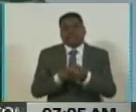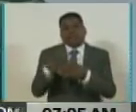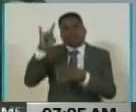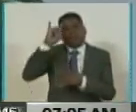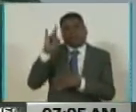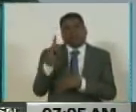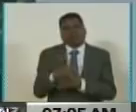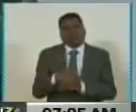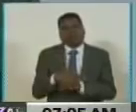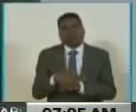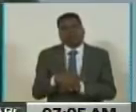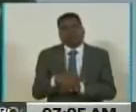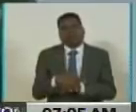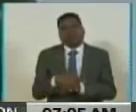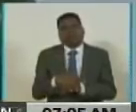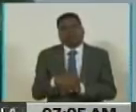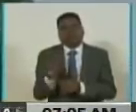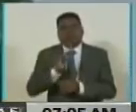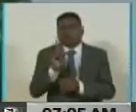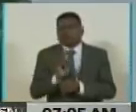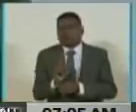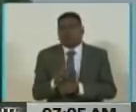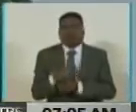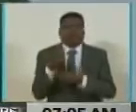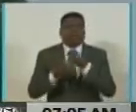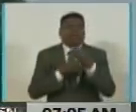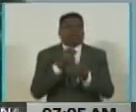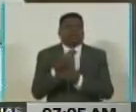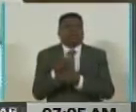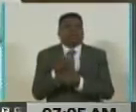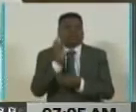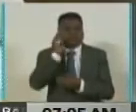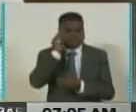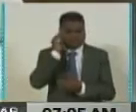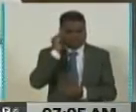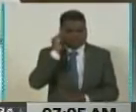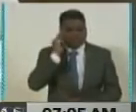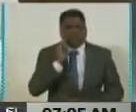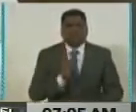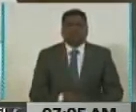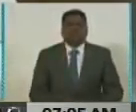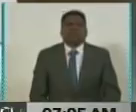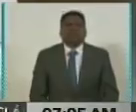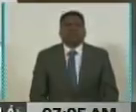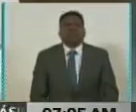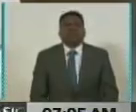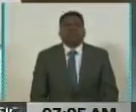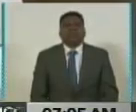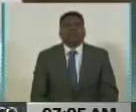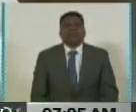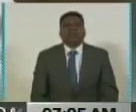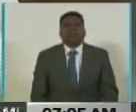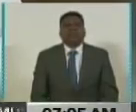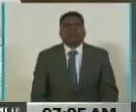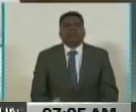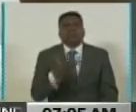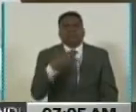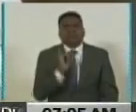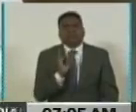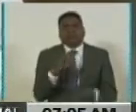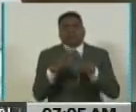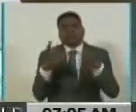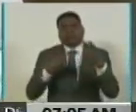mis amigos y los que están del otro lado son enemigos que tengo que vencer. Ahora, puntualmente, las acciones han sido, digamos, las más acertadas, aun cuando hay ataques